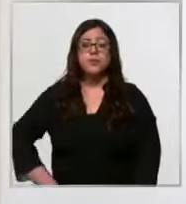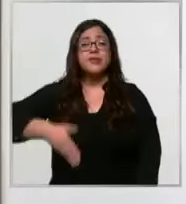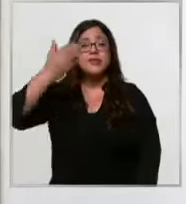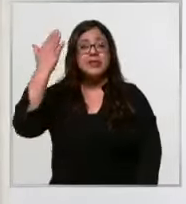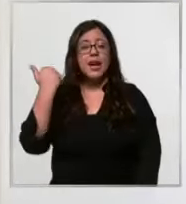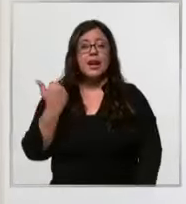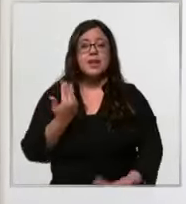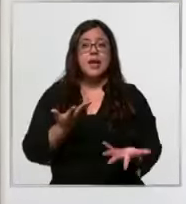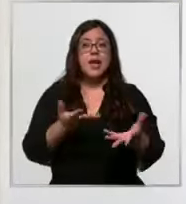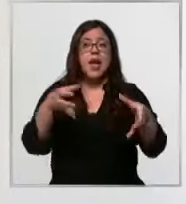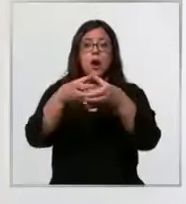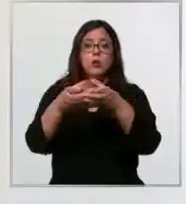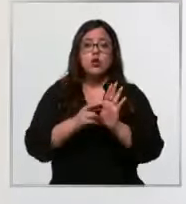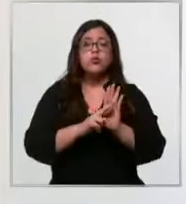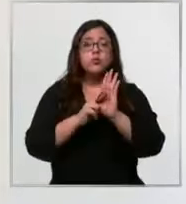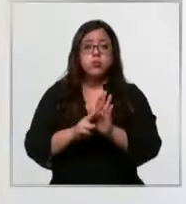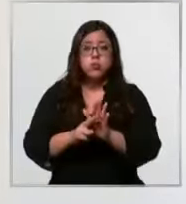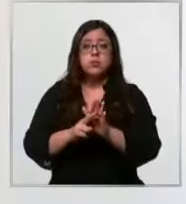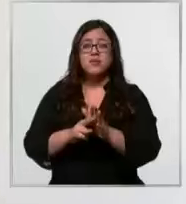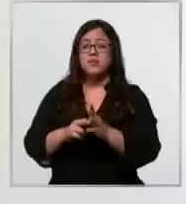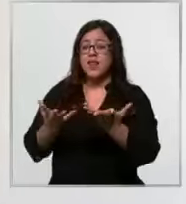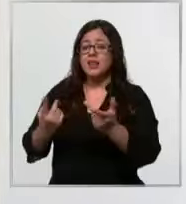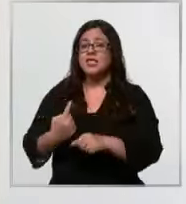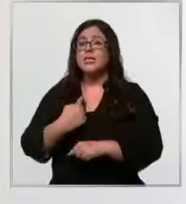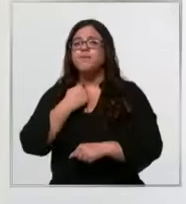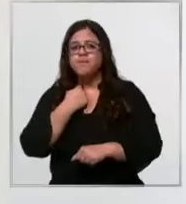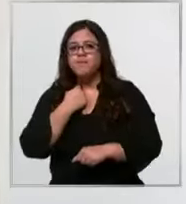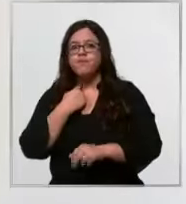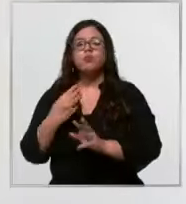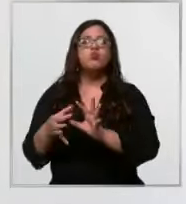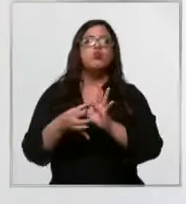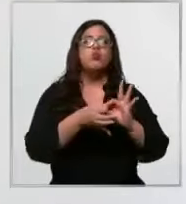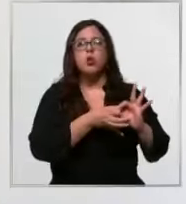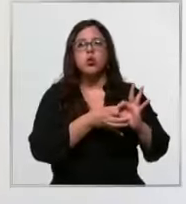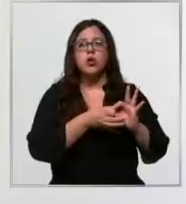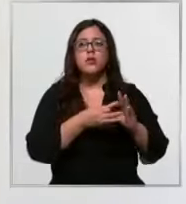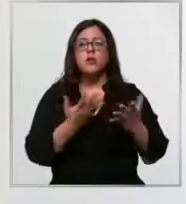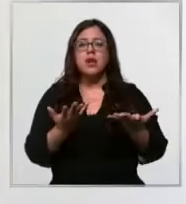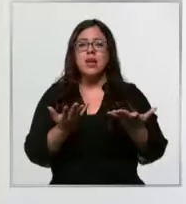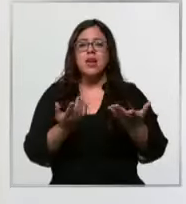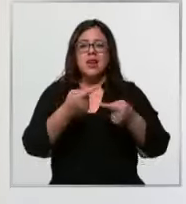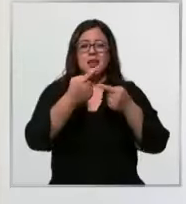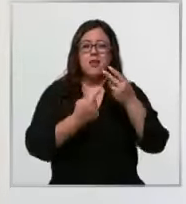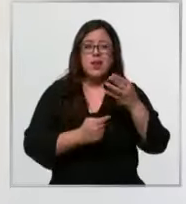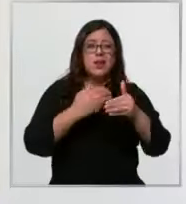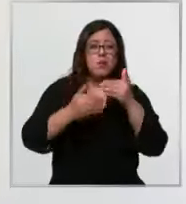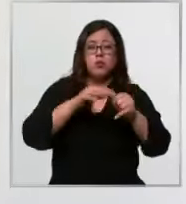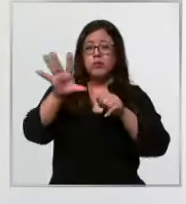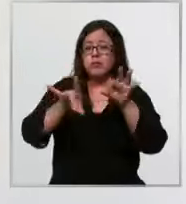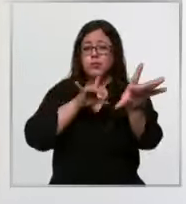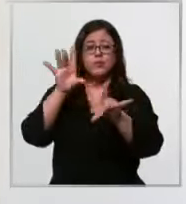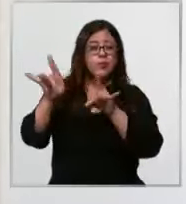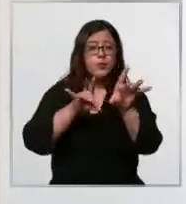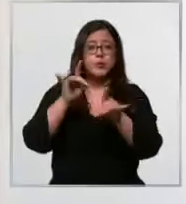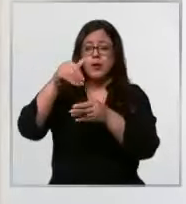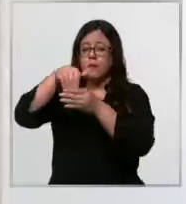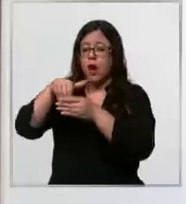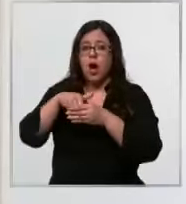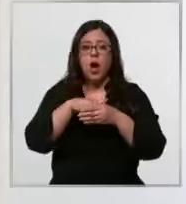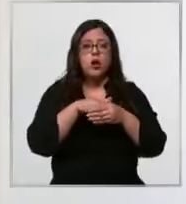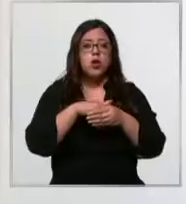sectores que representamos han tenido que soportar las consecuencias de una gran cantidad de procesos electorales. La economía no